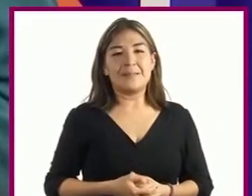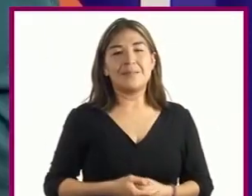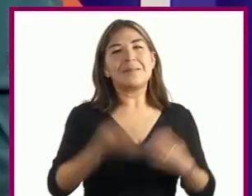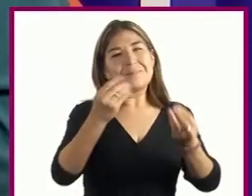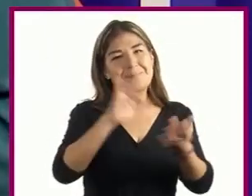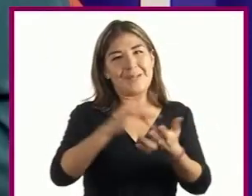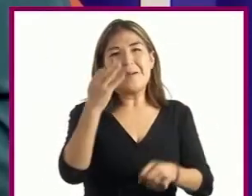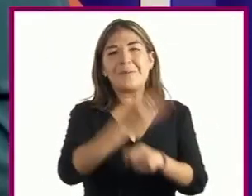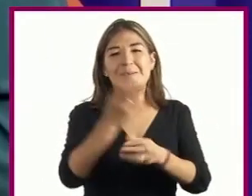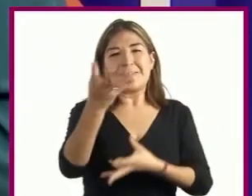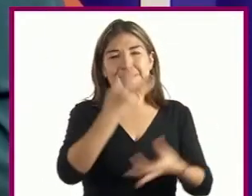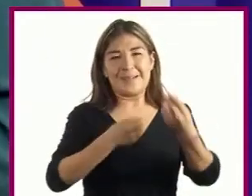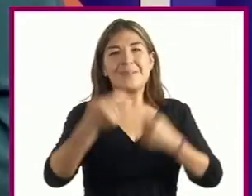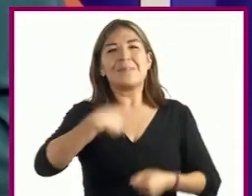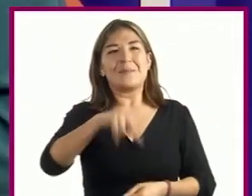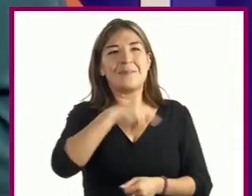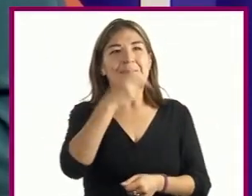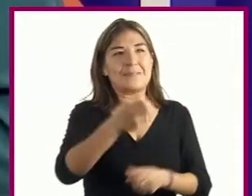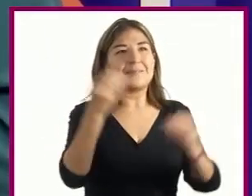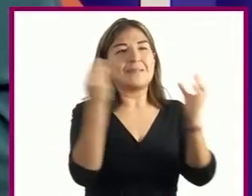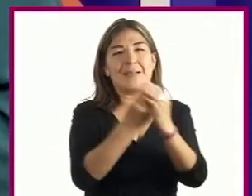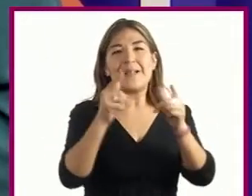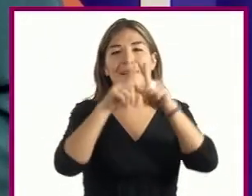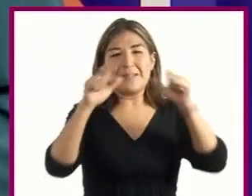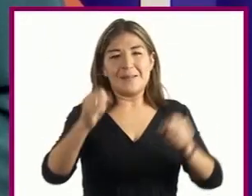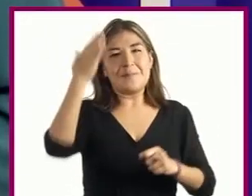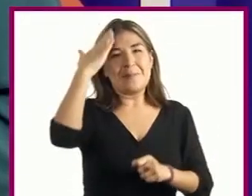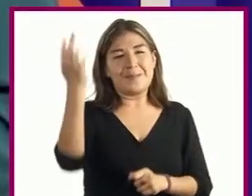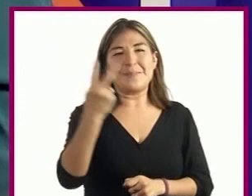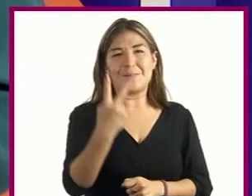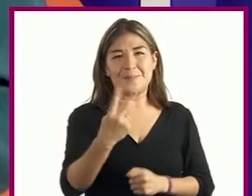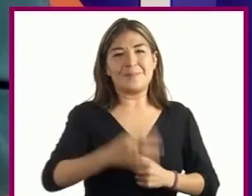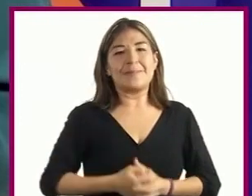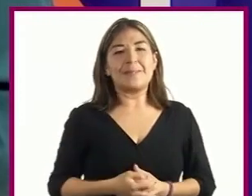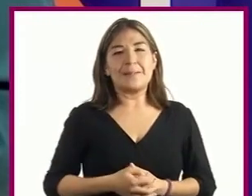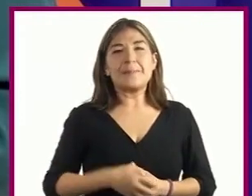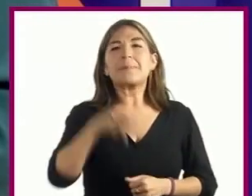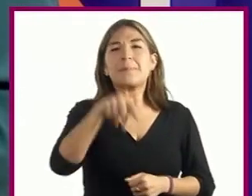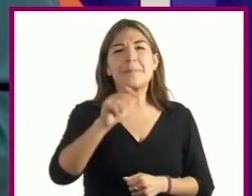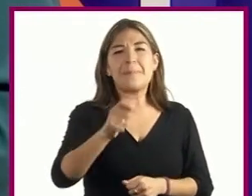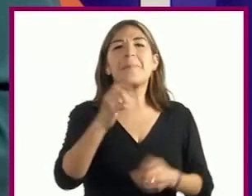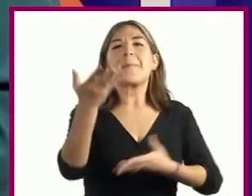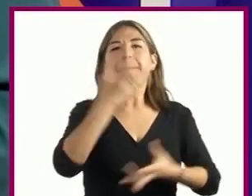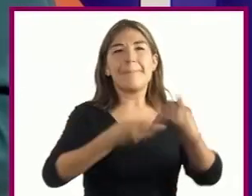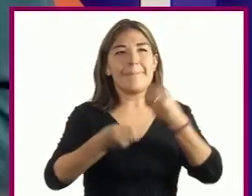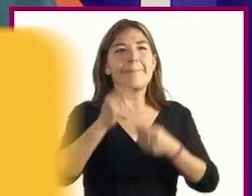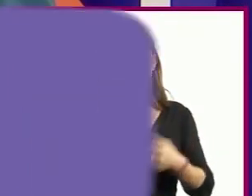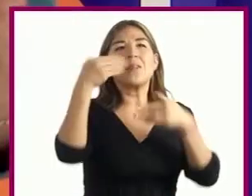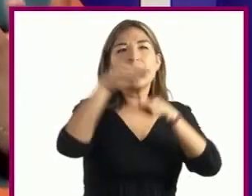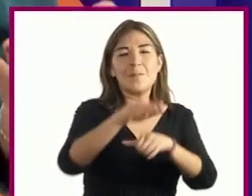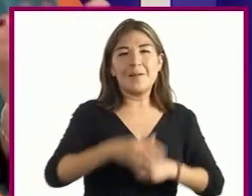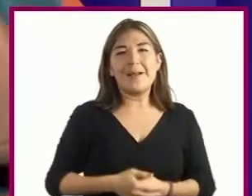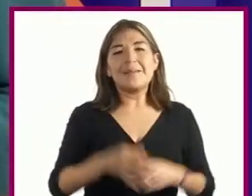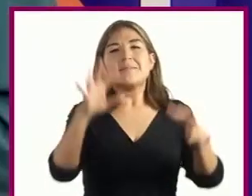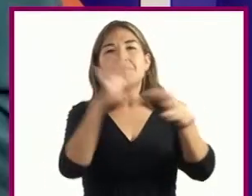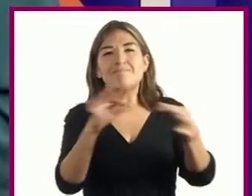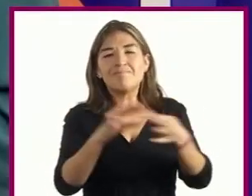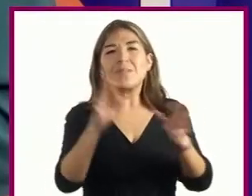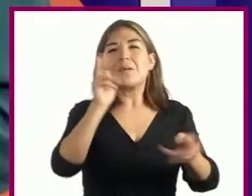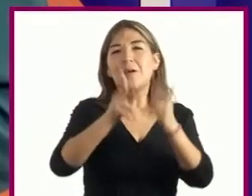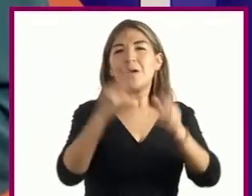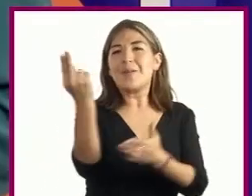Gracias por compartir con nosotros esta sesión de Lengua Materna 2, en la que hemos compartido sobre Hablemos